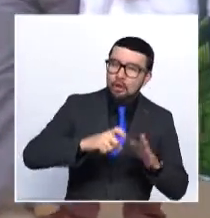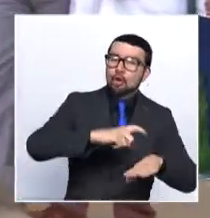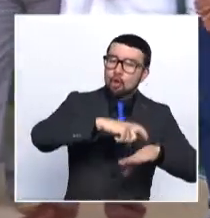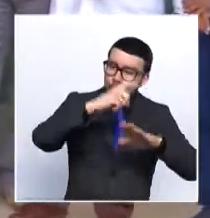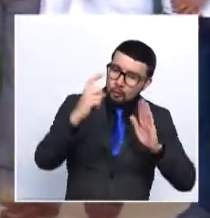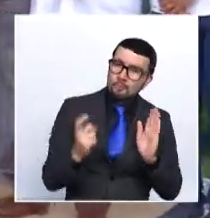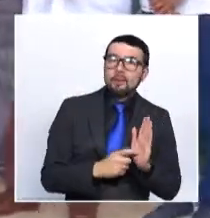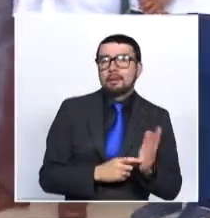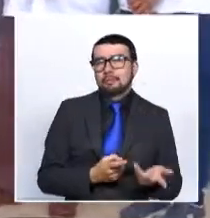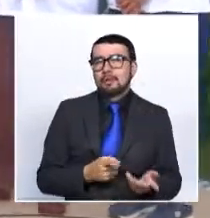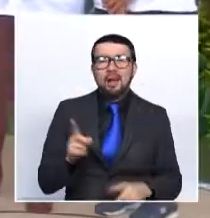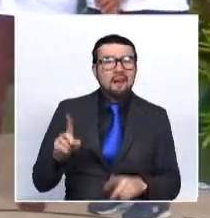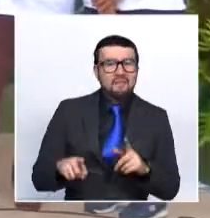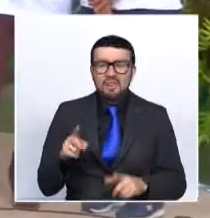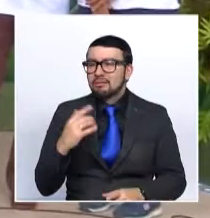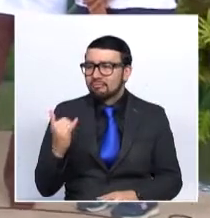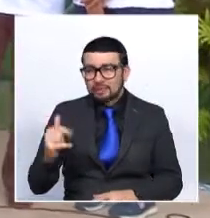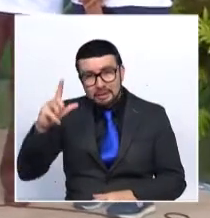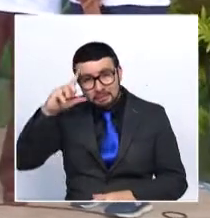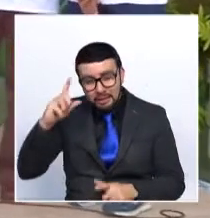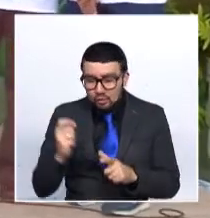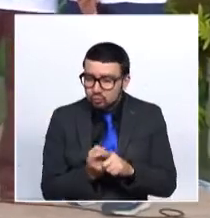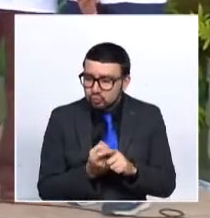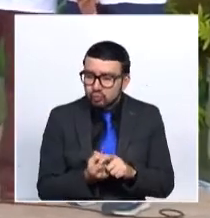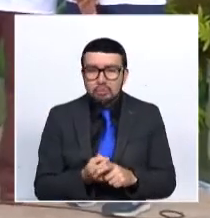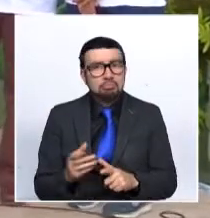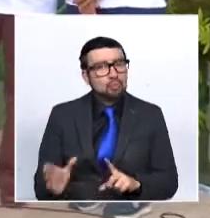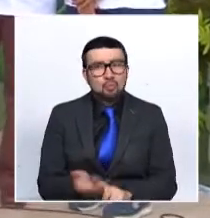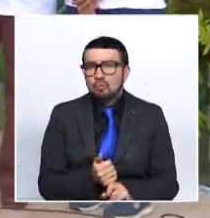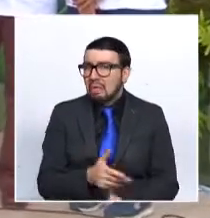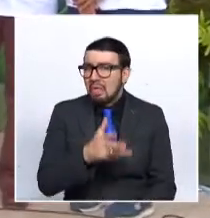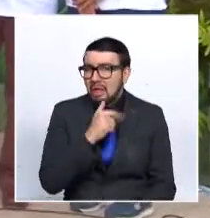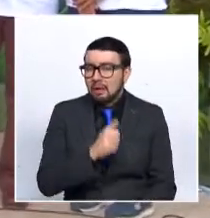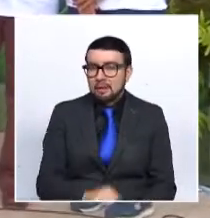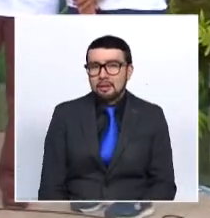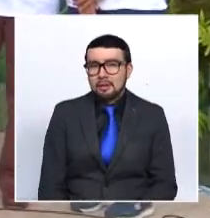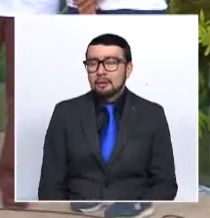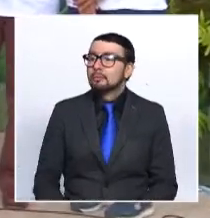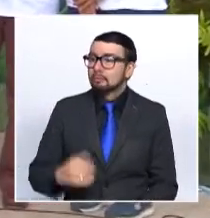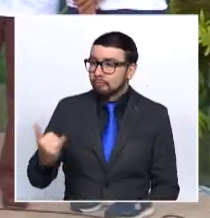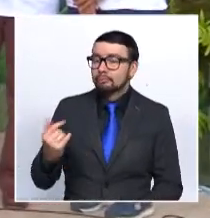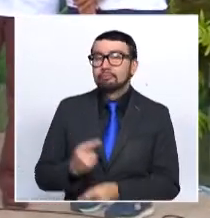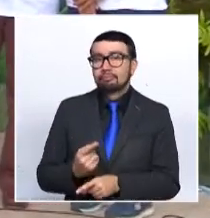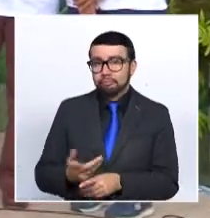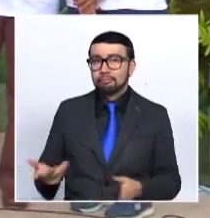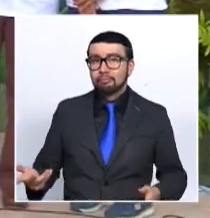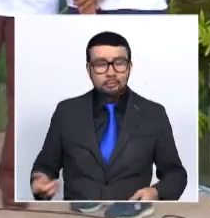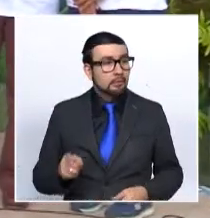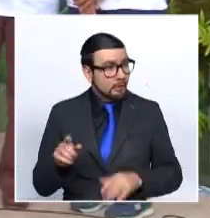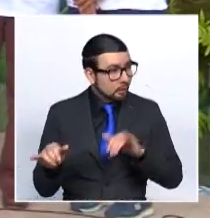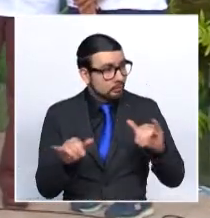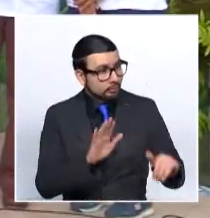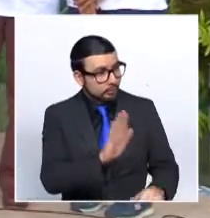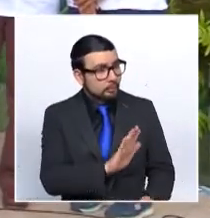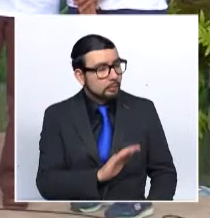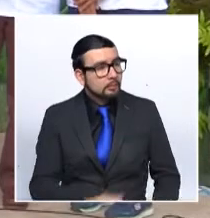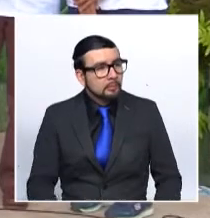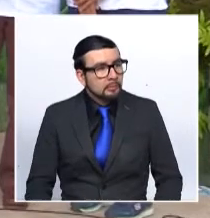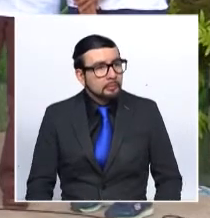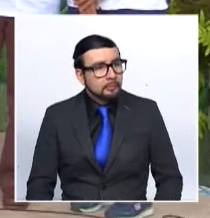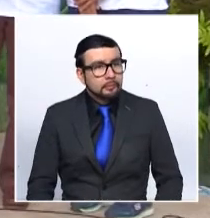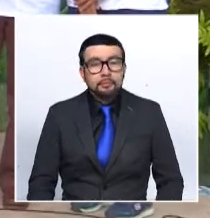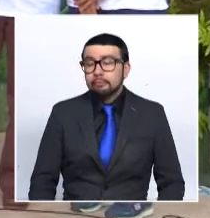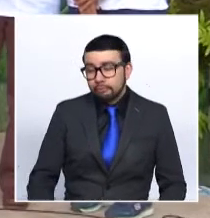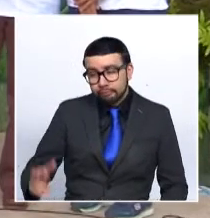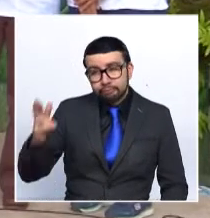el doctor Mauricio, de hacer un diagnóstico ecográfico total. Lo mismo pasa en la ginecología. Es